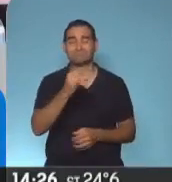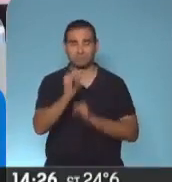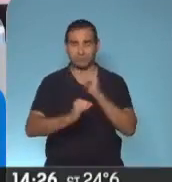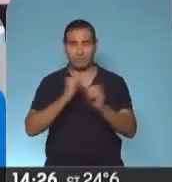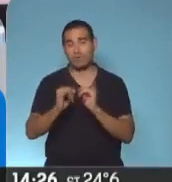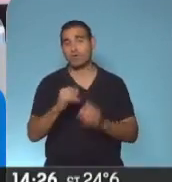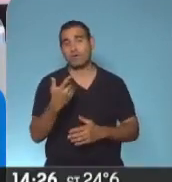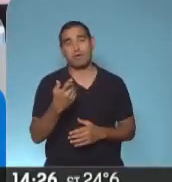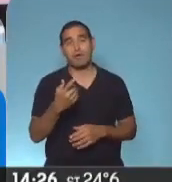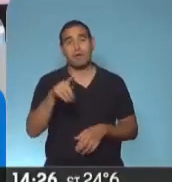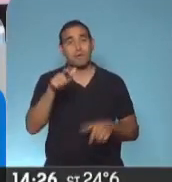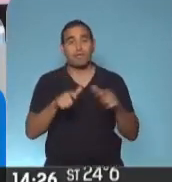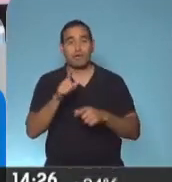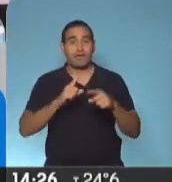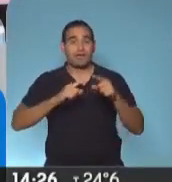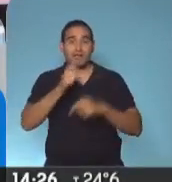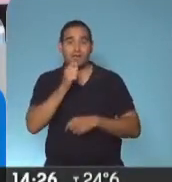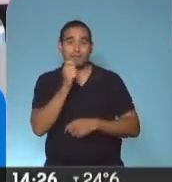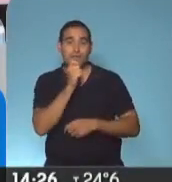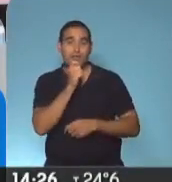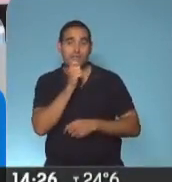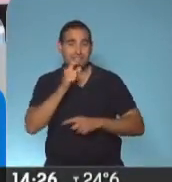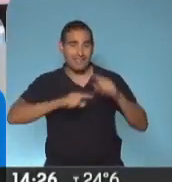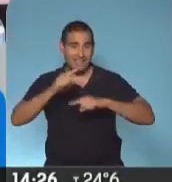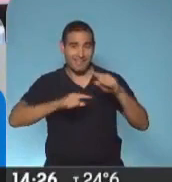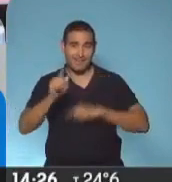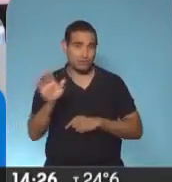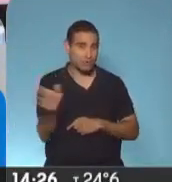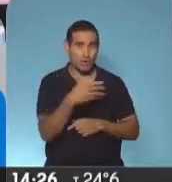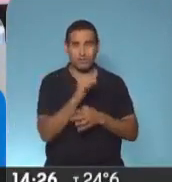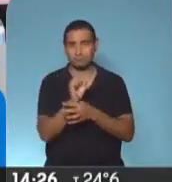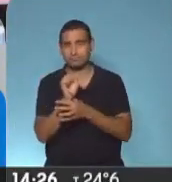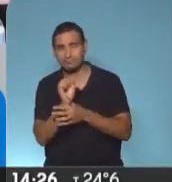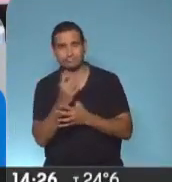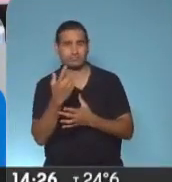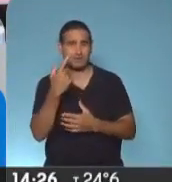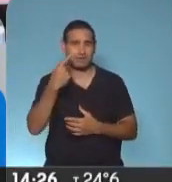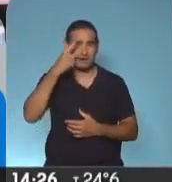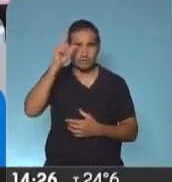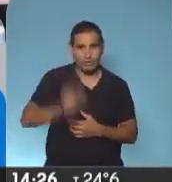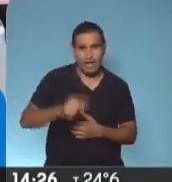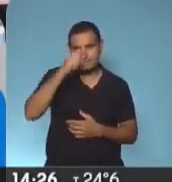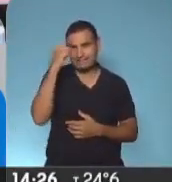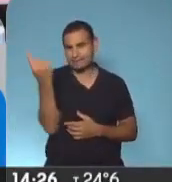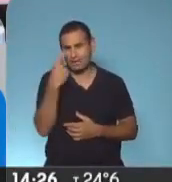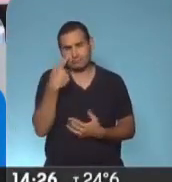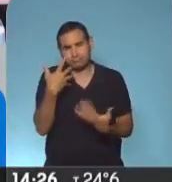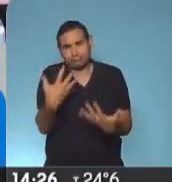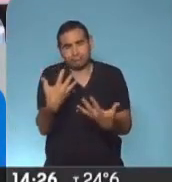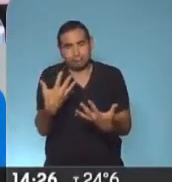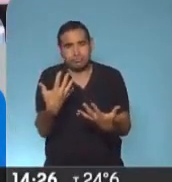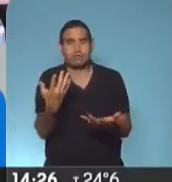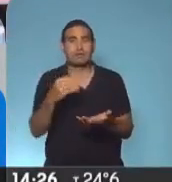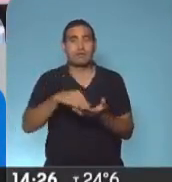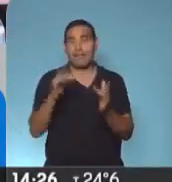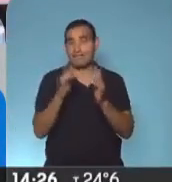primero van a estar todos los principales conductores de cada uno de los canales, muchísimos artistas nacionales e internacionales de los más reconocidos, vía